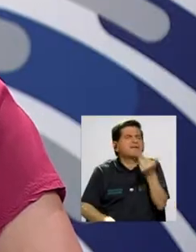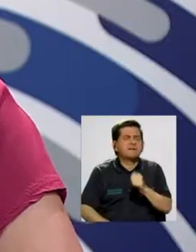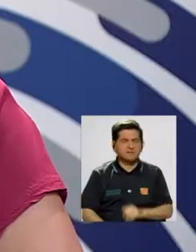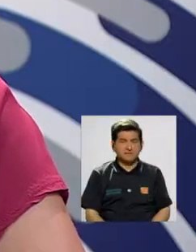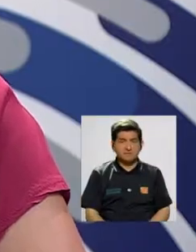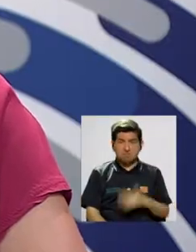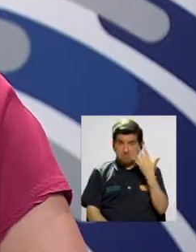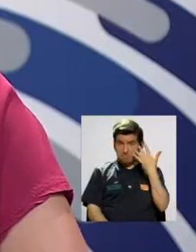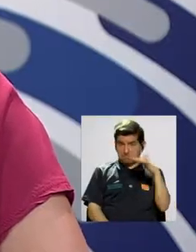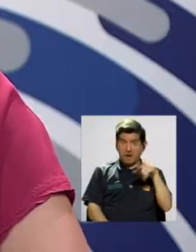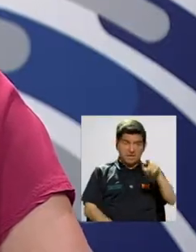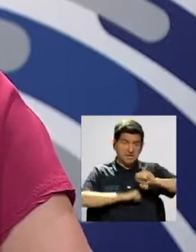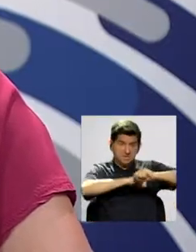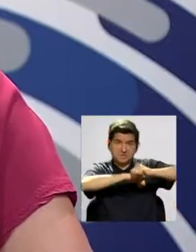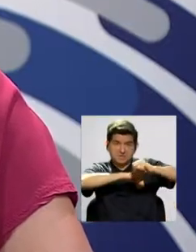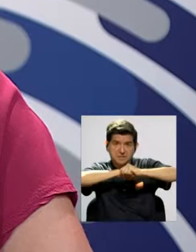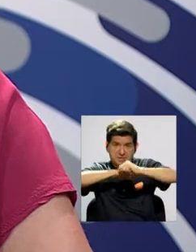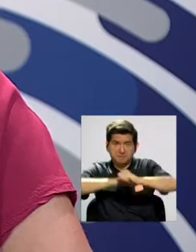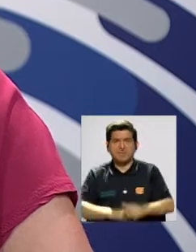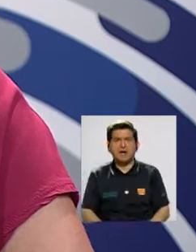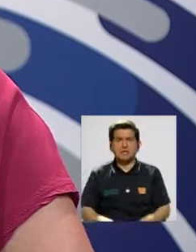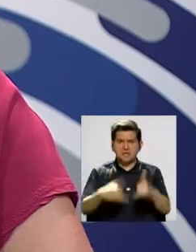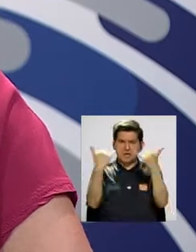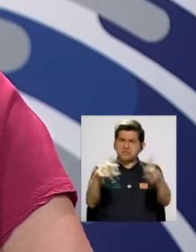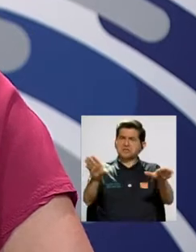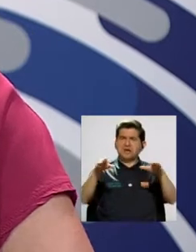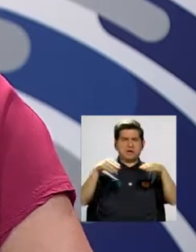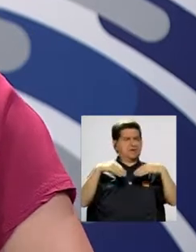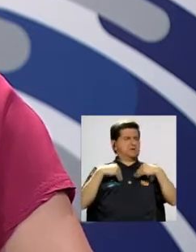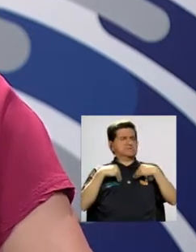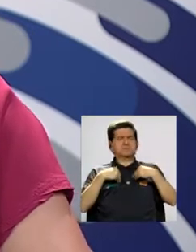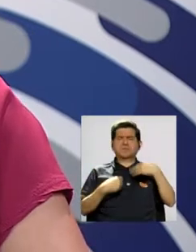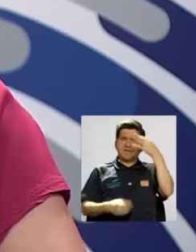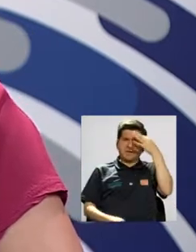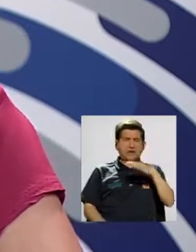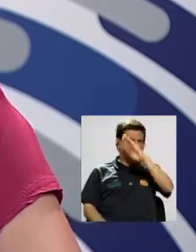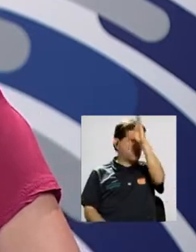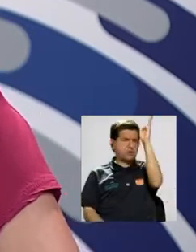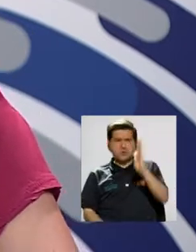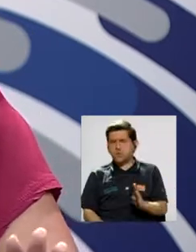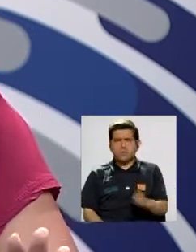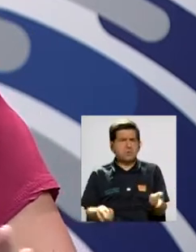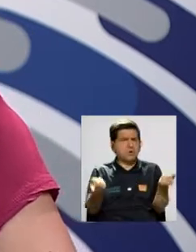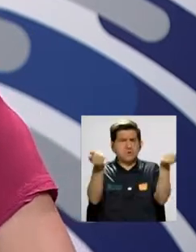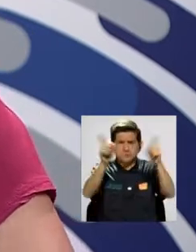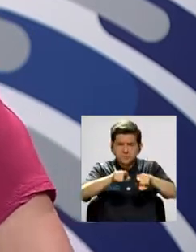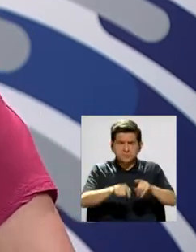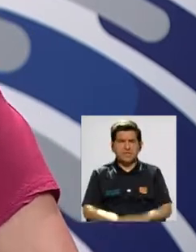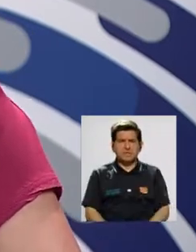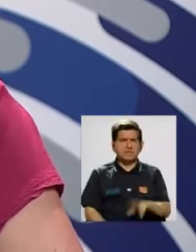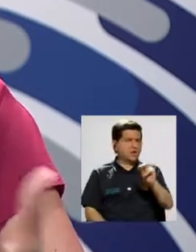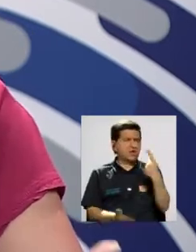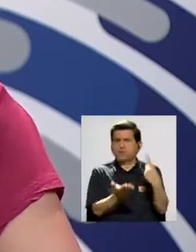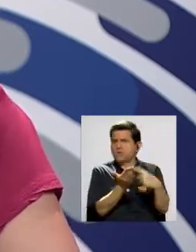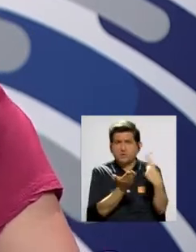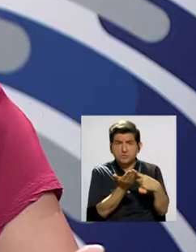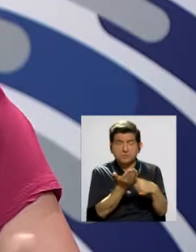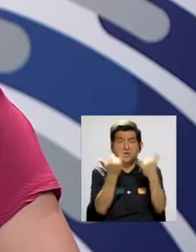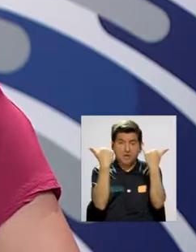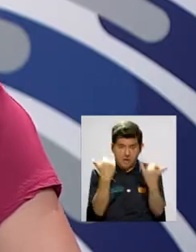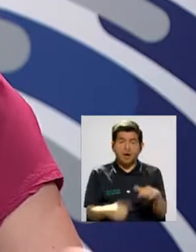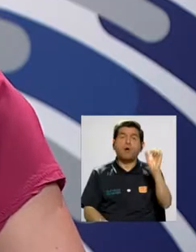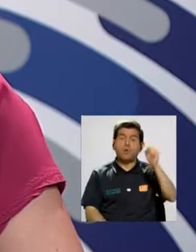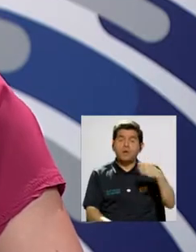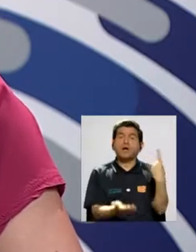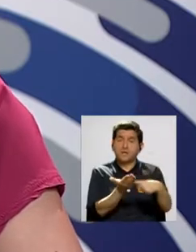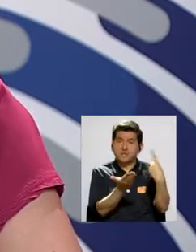porque pareciera que esta campaña, aquello que dábamos por sentado y que pensábamos que nunca nos iba a pasar y que no estaba sobre la mesa, se pone sobre la